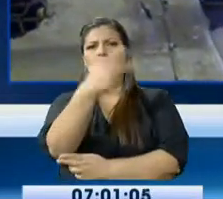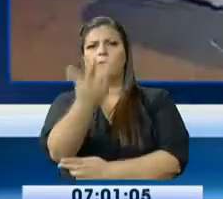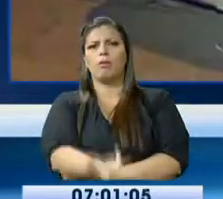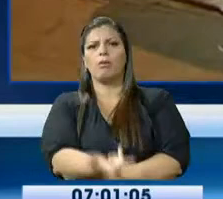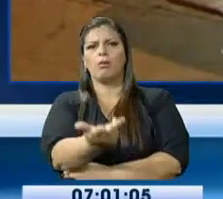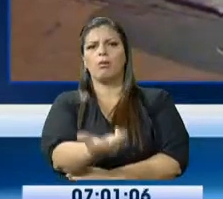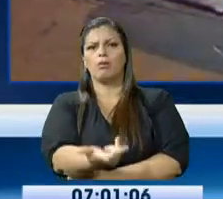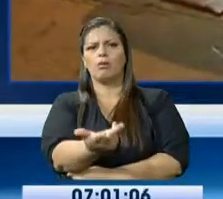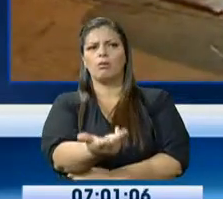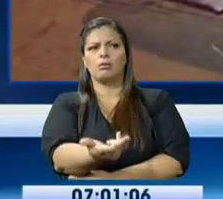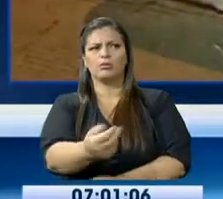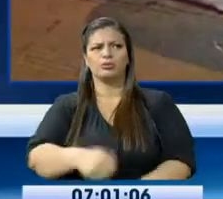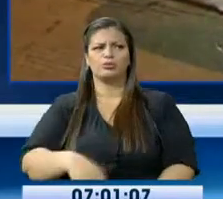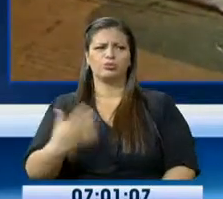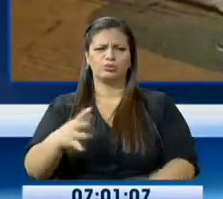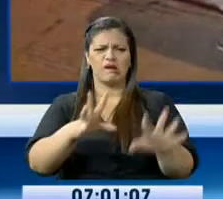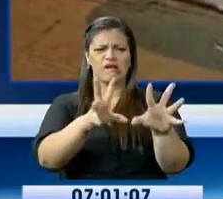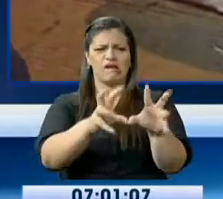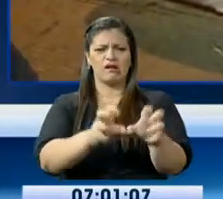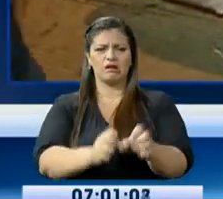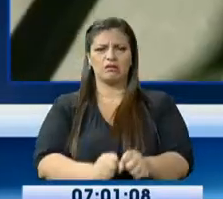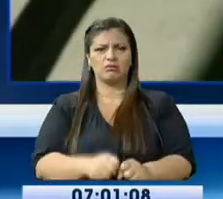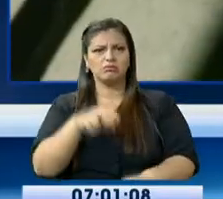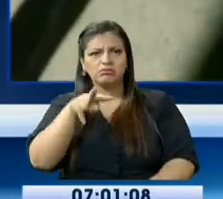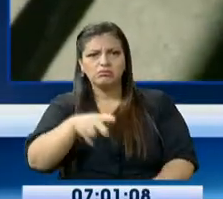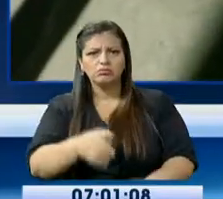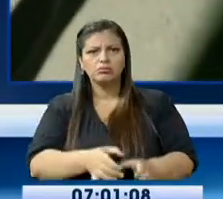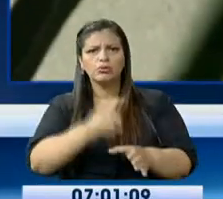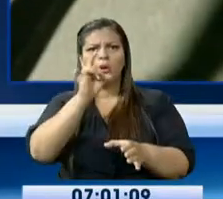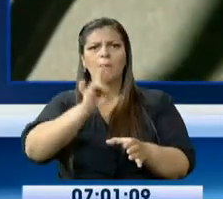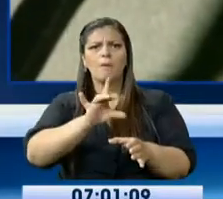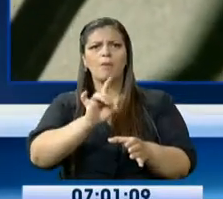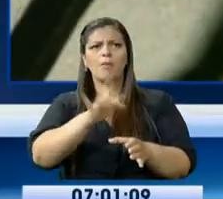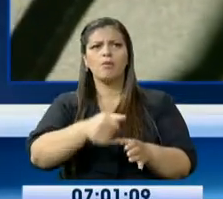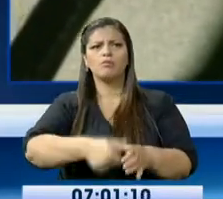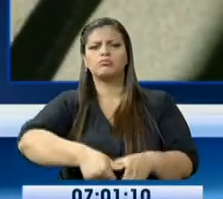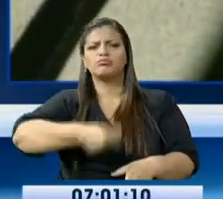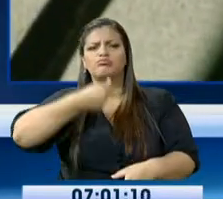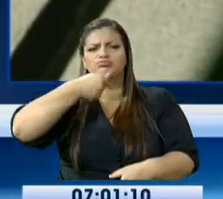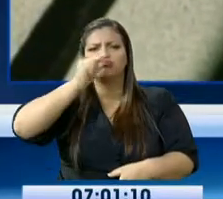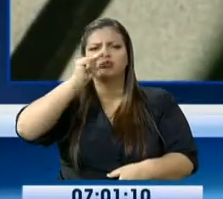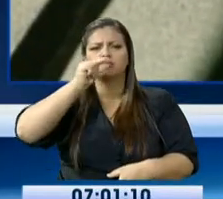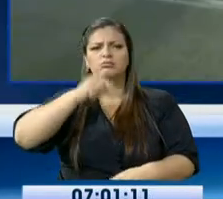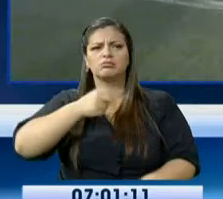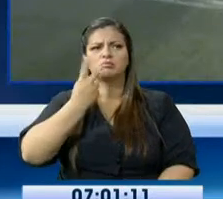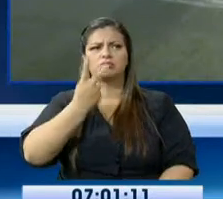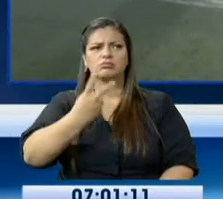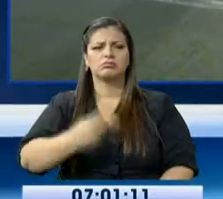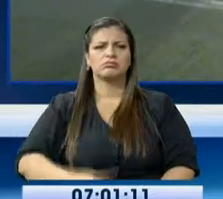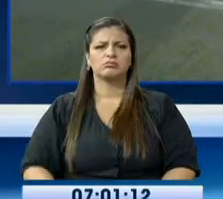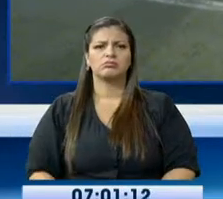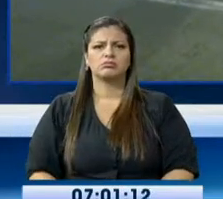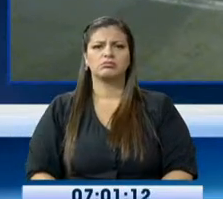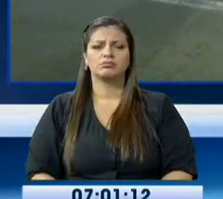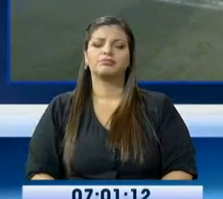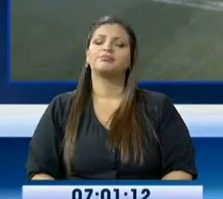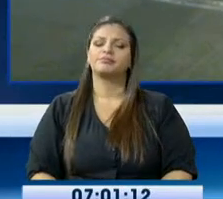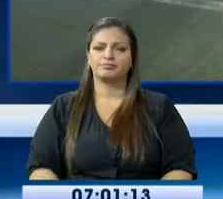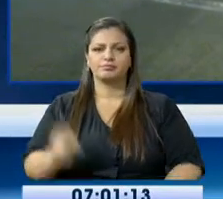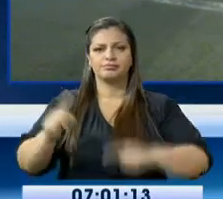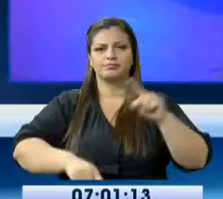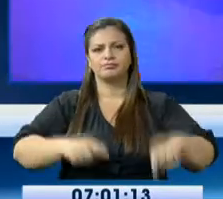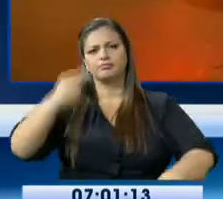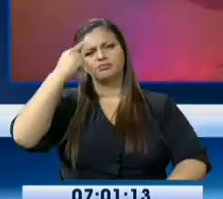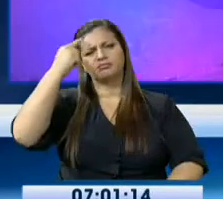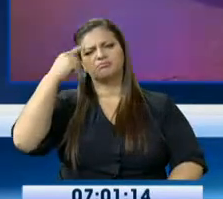Increíble. Y se veían las botellas de alcohol al interior del vehículo, mira tú. Ahí está, y que en la madrugada, Luisa, la gente piensa